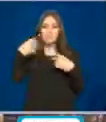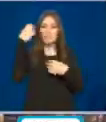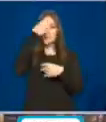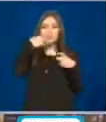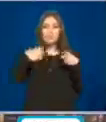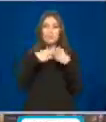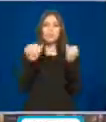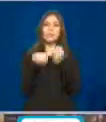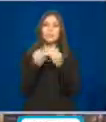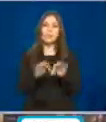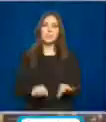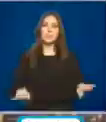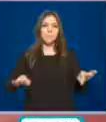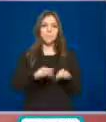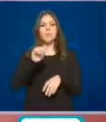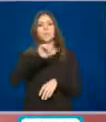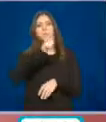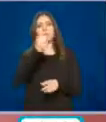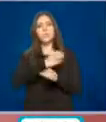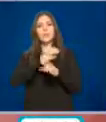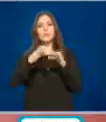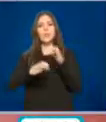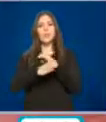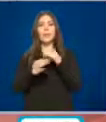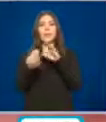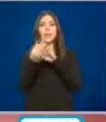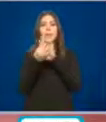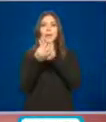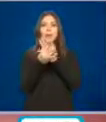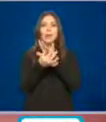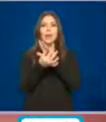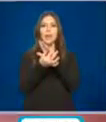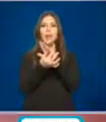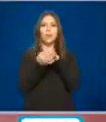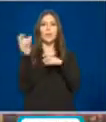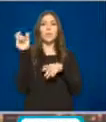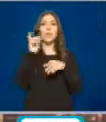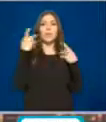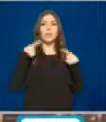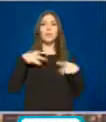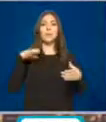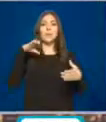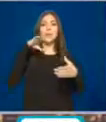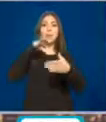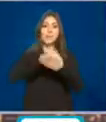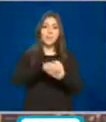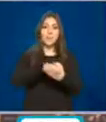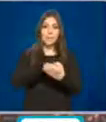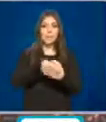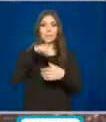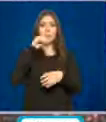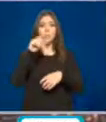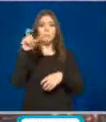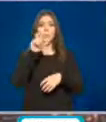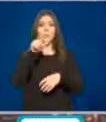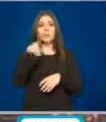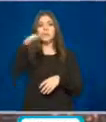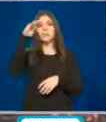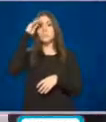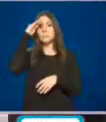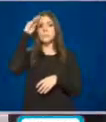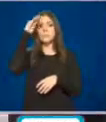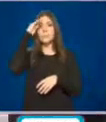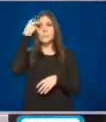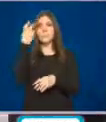hablar un poquito del anillo que me llama la atención, por ejemplo, en los que son casados, cuando o están en una relación, de repente cuando estás pensando en estas